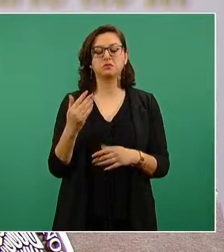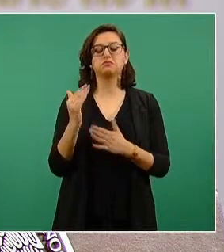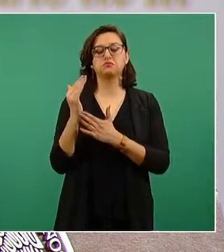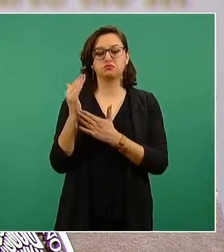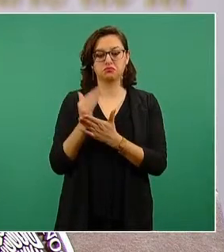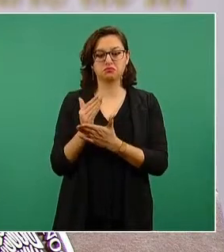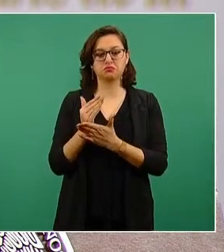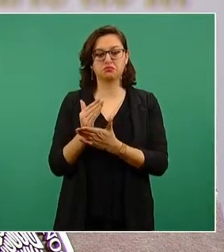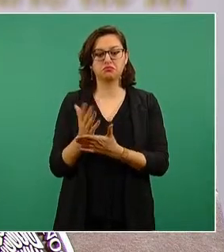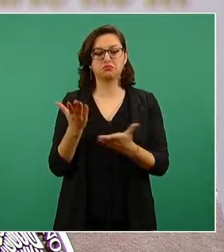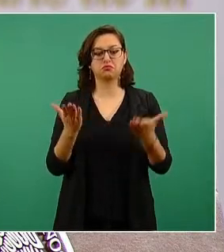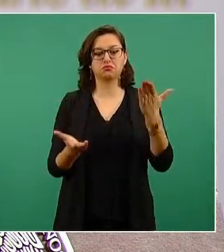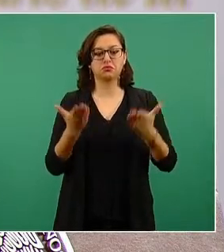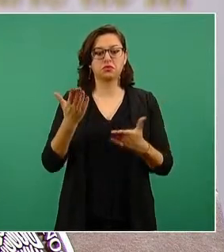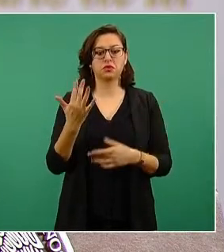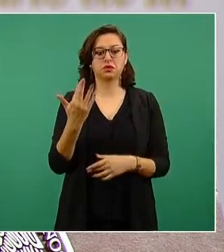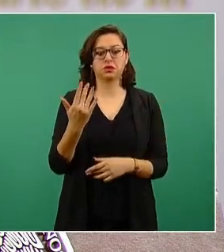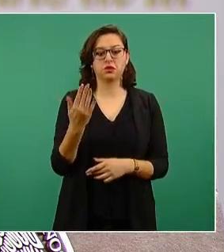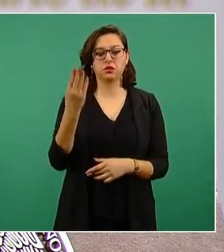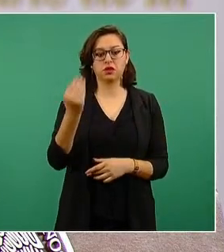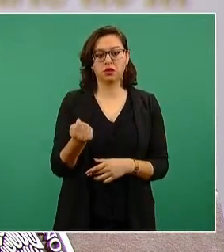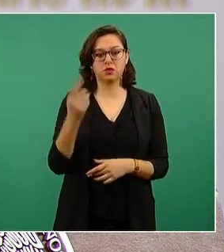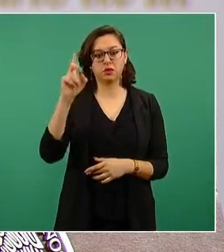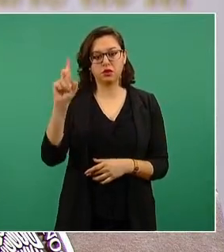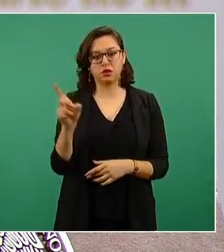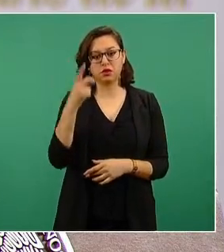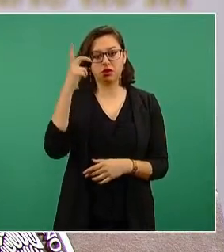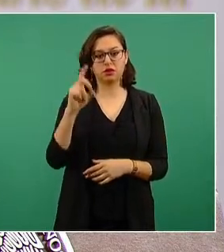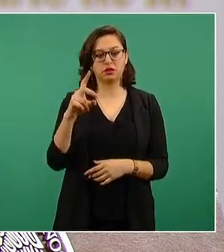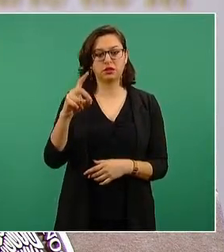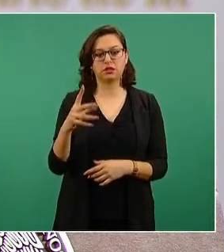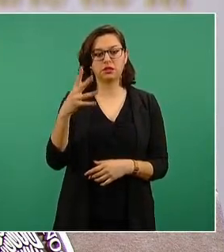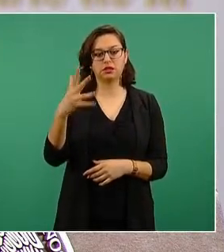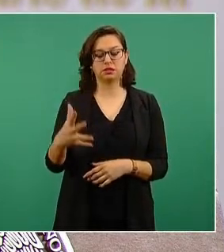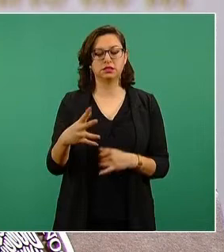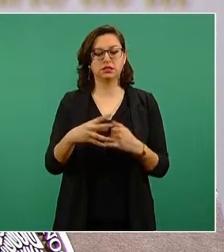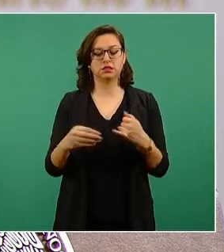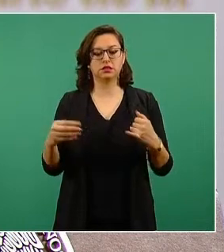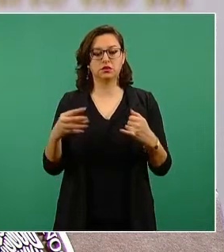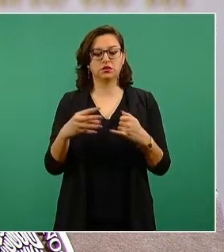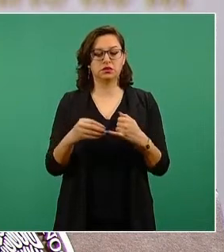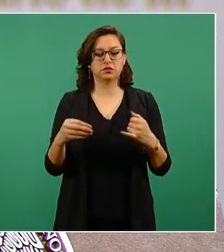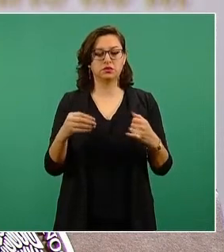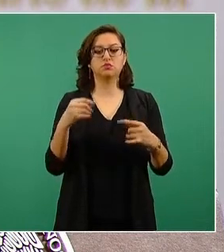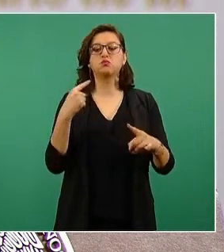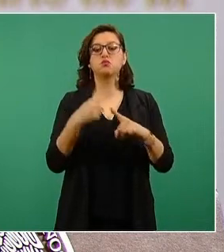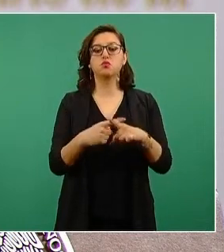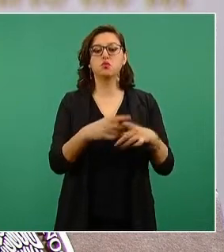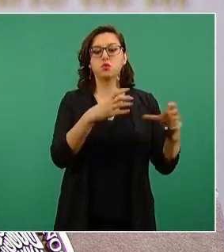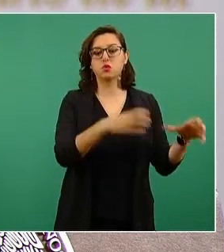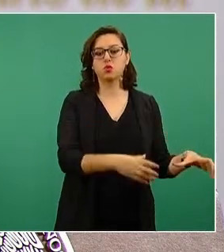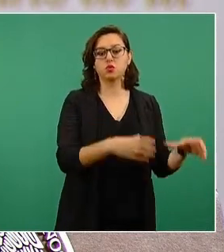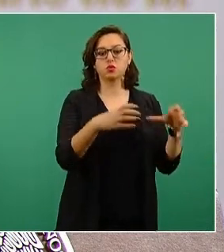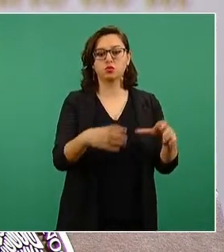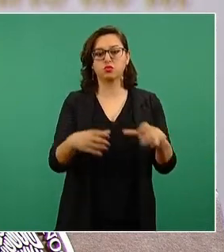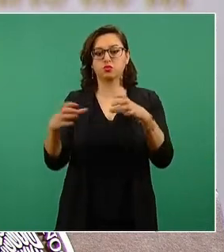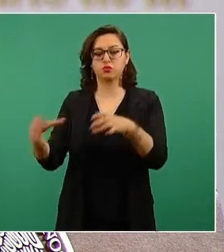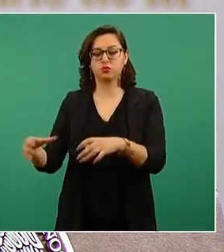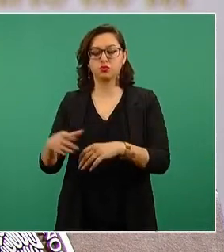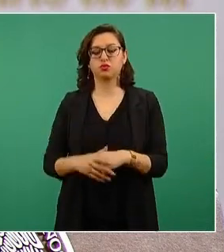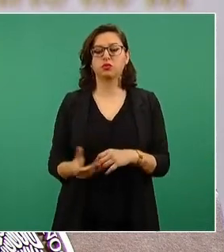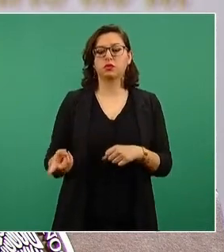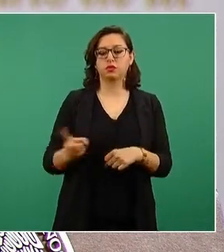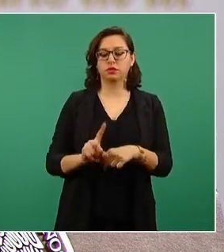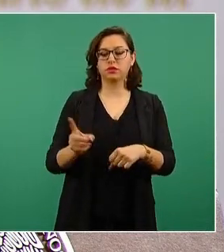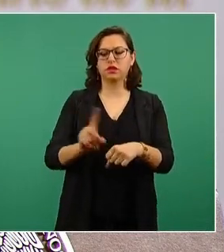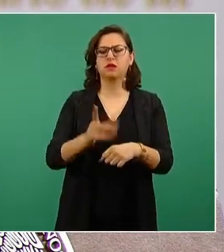previa, al promediar $59 con 35 centavos por litro, por barril. En el caso de los precios promedio diarios